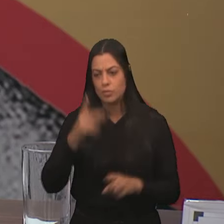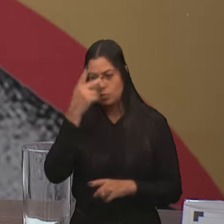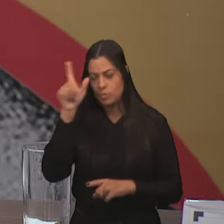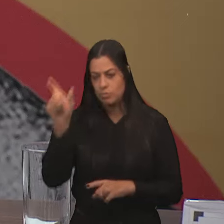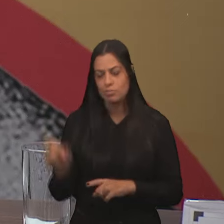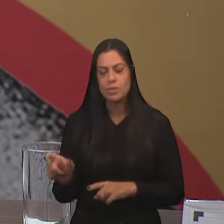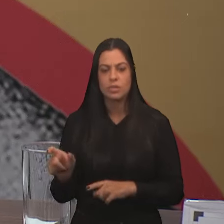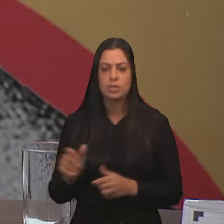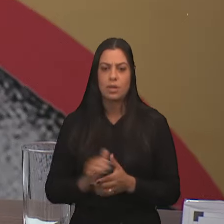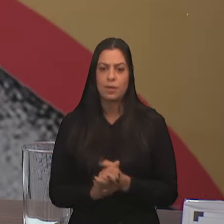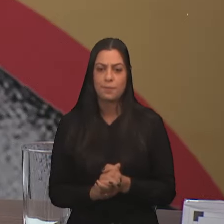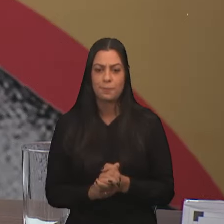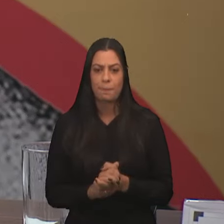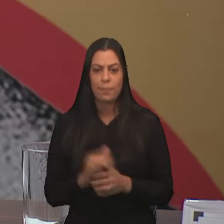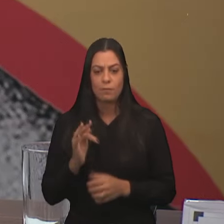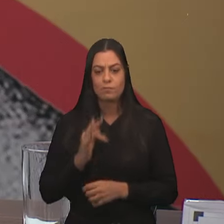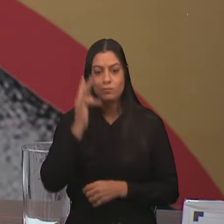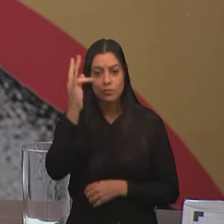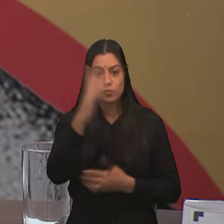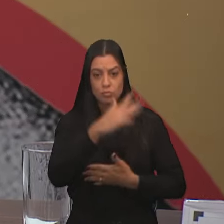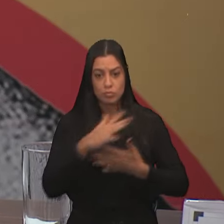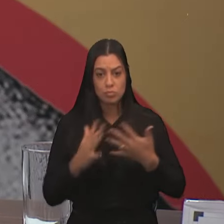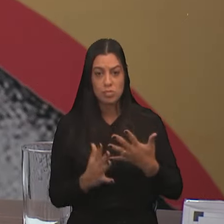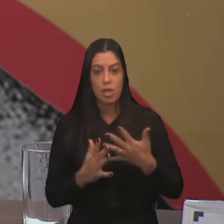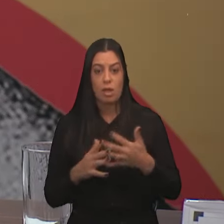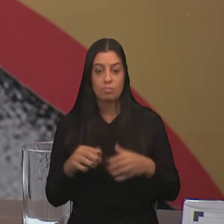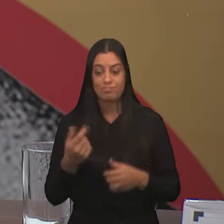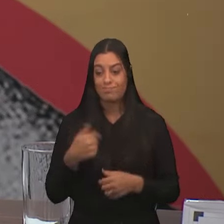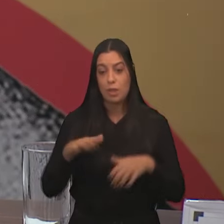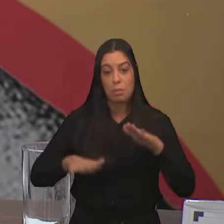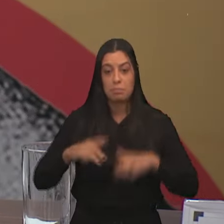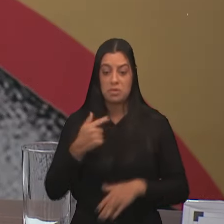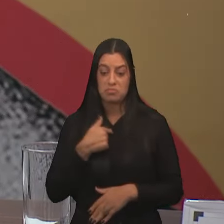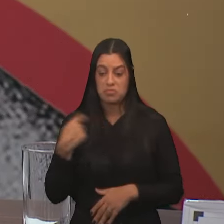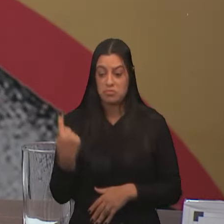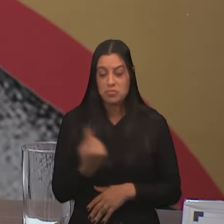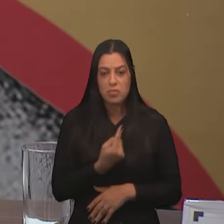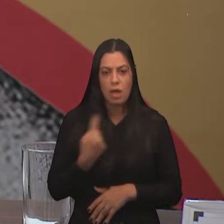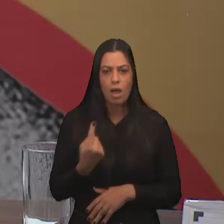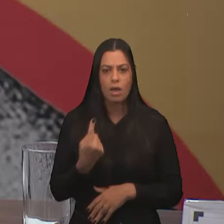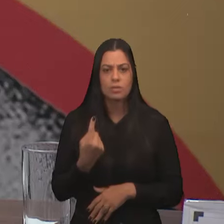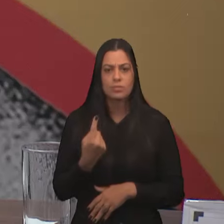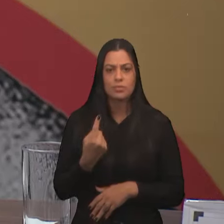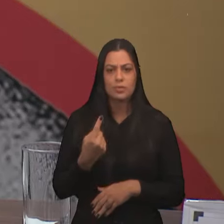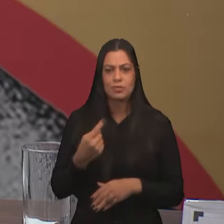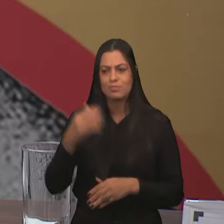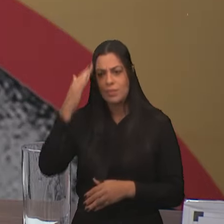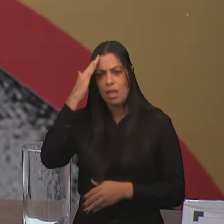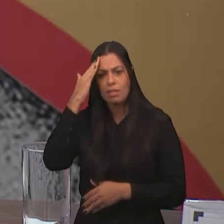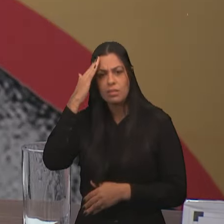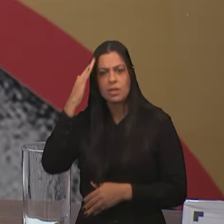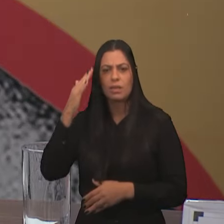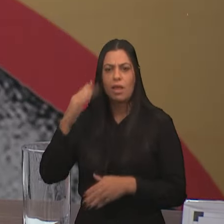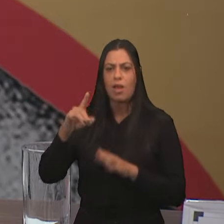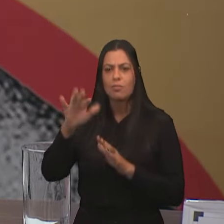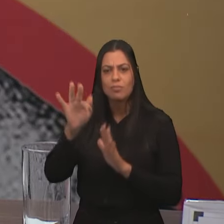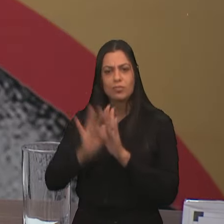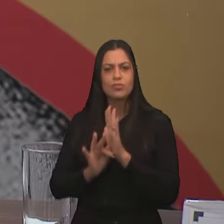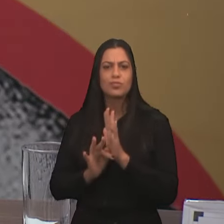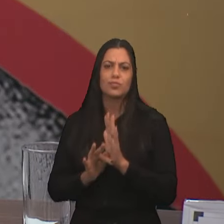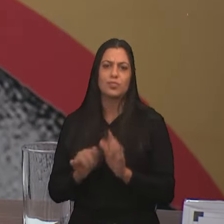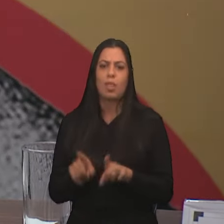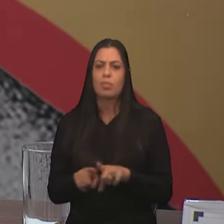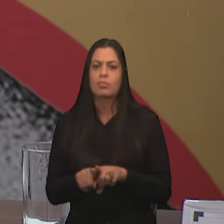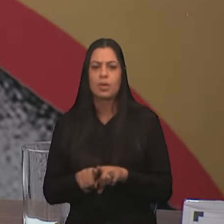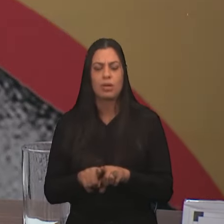personales. El futuro de la IA en Brasil dependerá de nuestra capacidad de interpretar la Constitución Federal y de